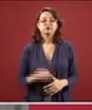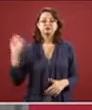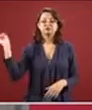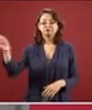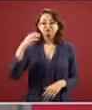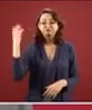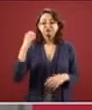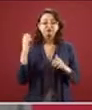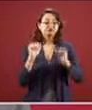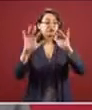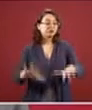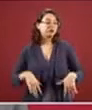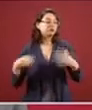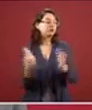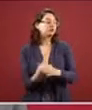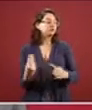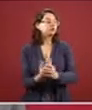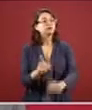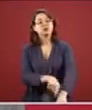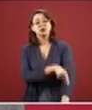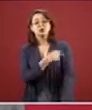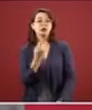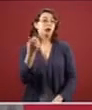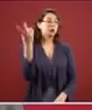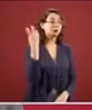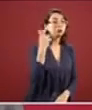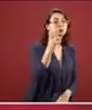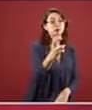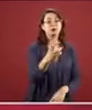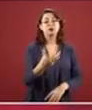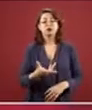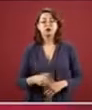Congresos, seminarios, viajes.